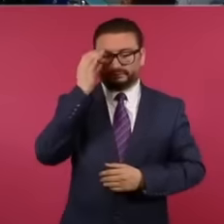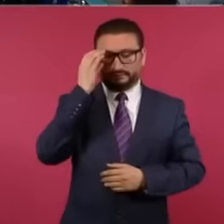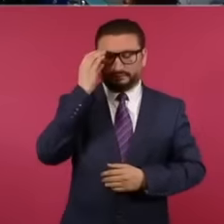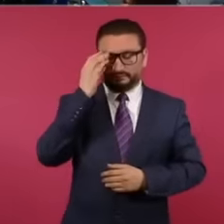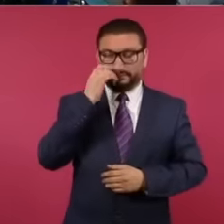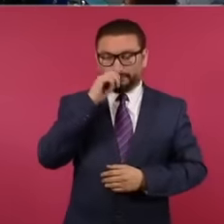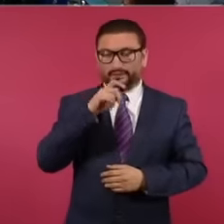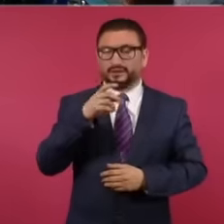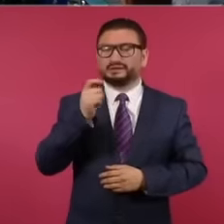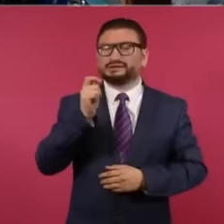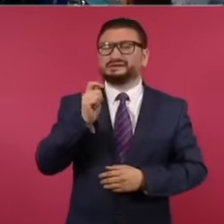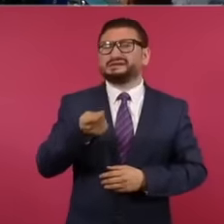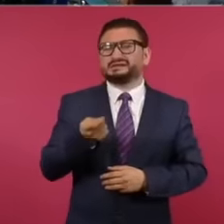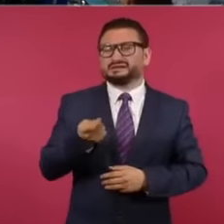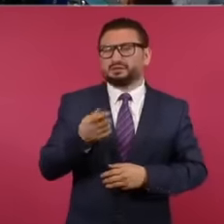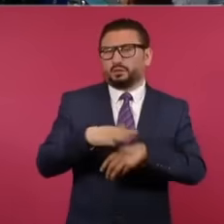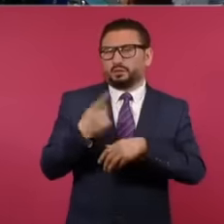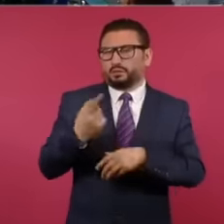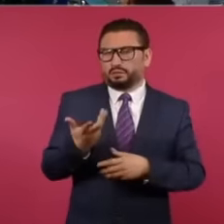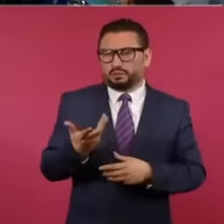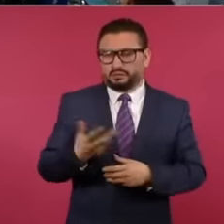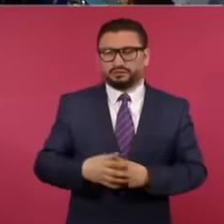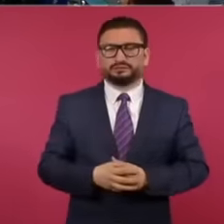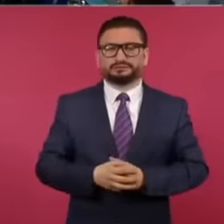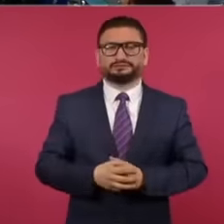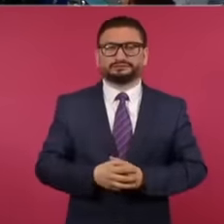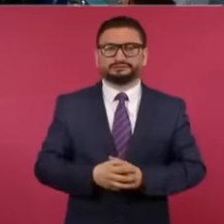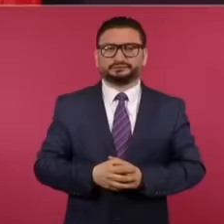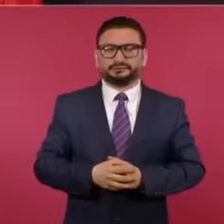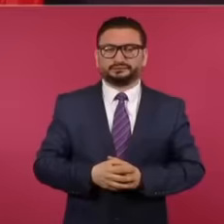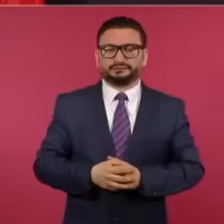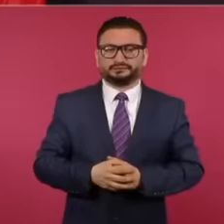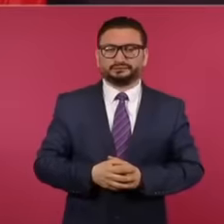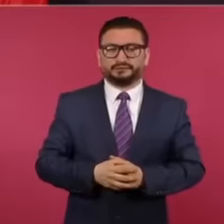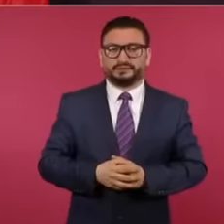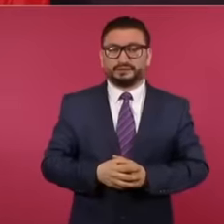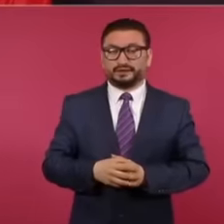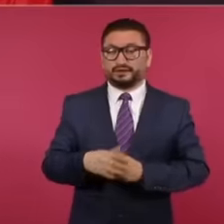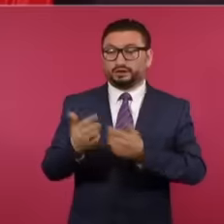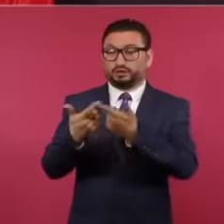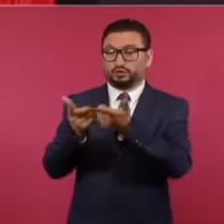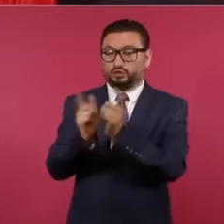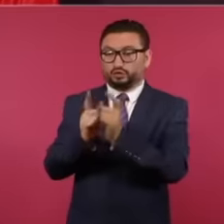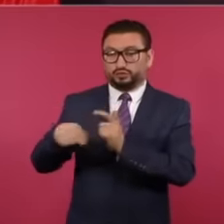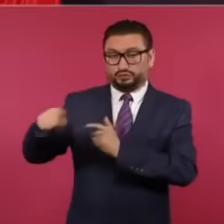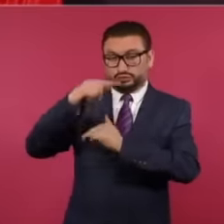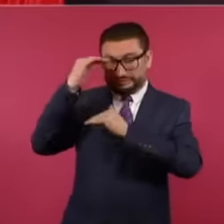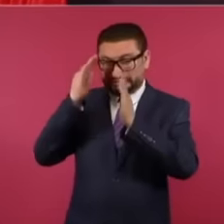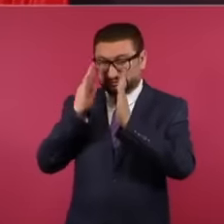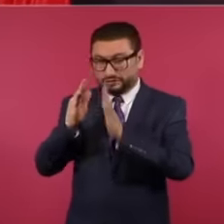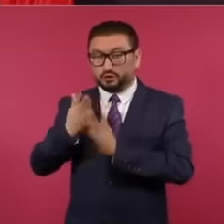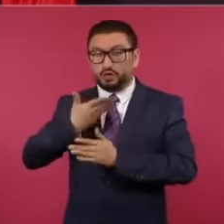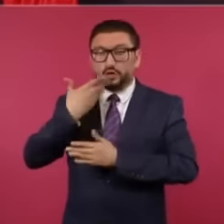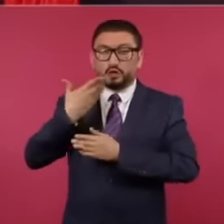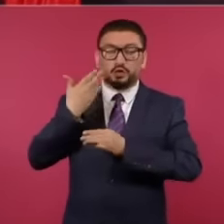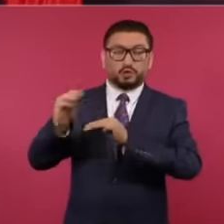Y todo esto tiene que ver con el movimiento conservador, que no solo se da en